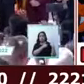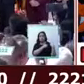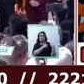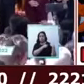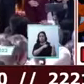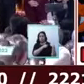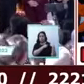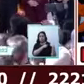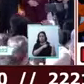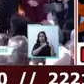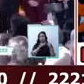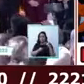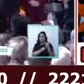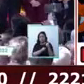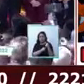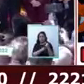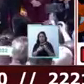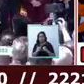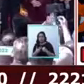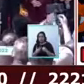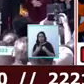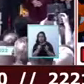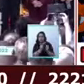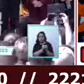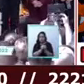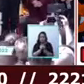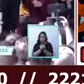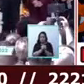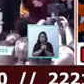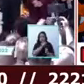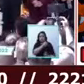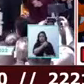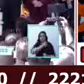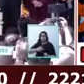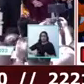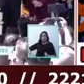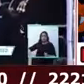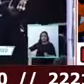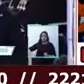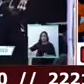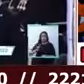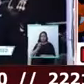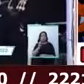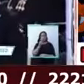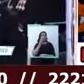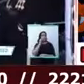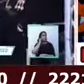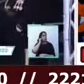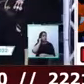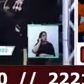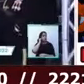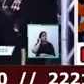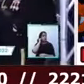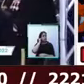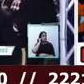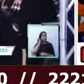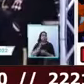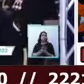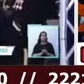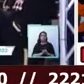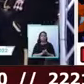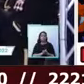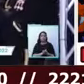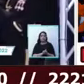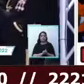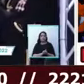miseria, en desarrollo humano, solo supera Haití. Entonces, ninguno de los países que él menciona, porque